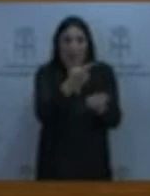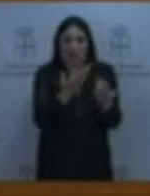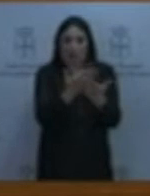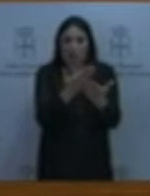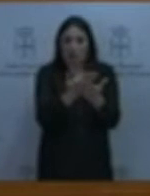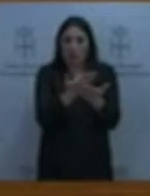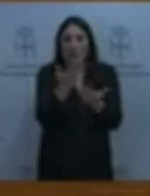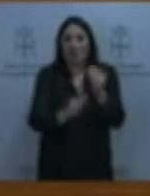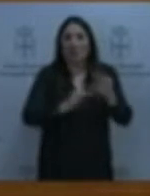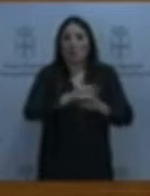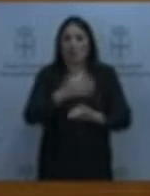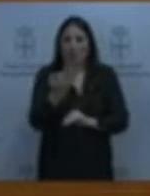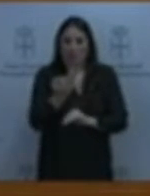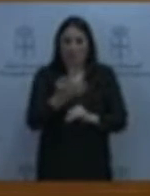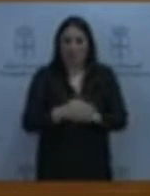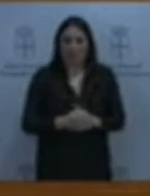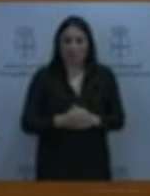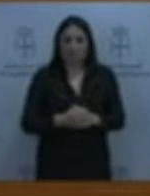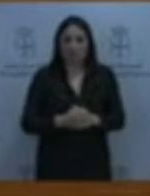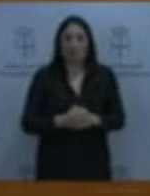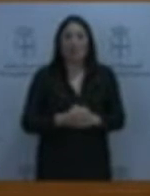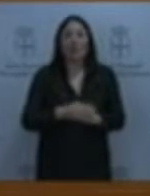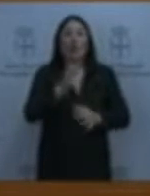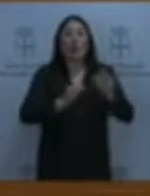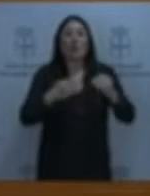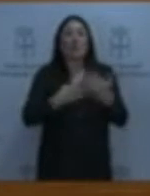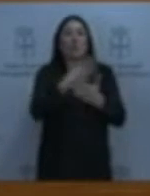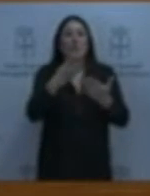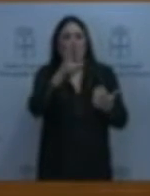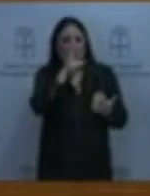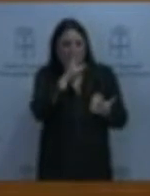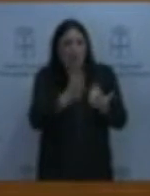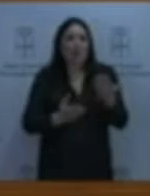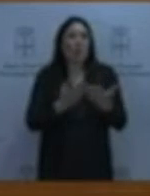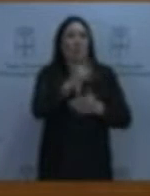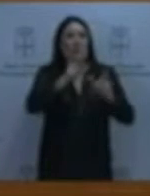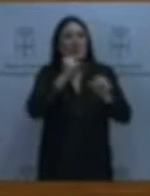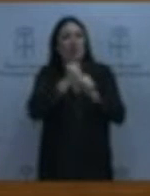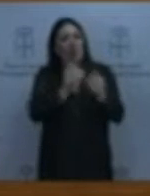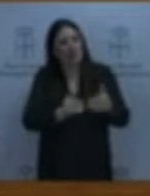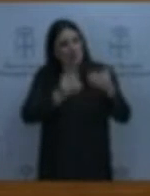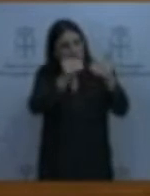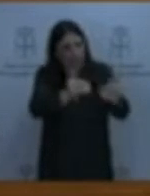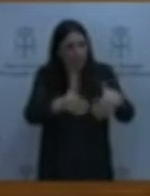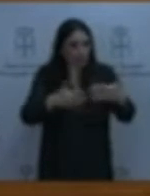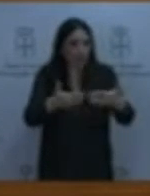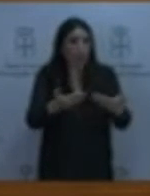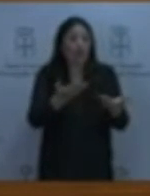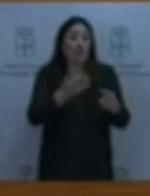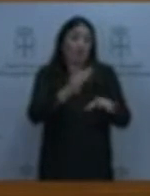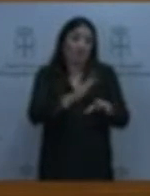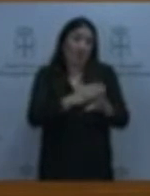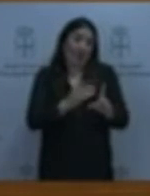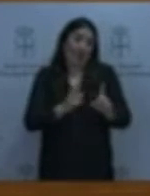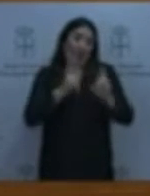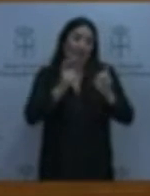solicitado. Se señala el juicio para el 19 de febrero, se solicita a los trabajadores un aplazamiento, por su parte, para seguir formalizando